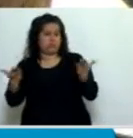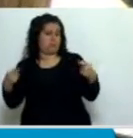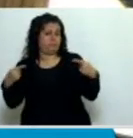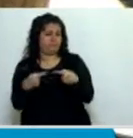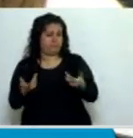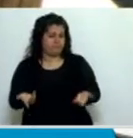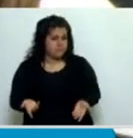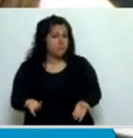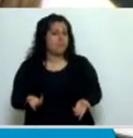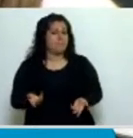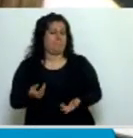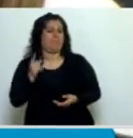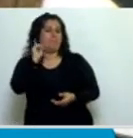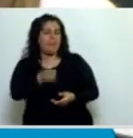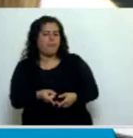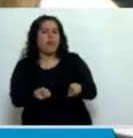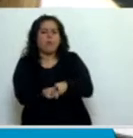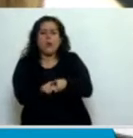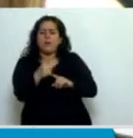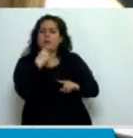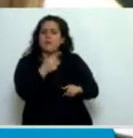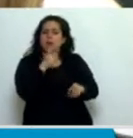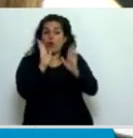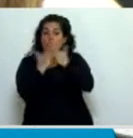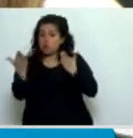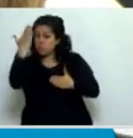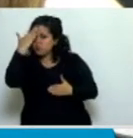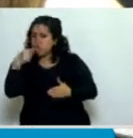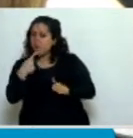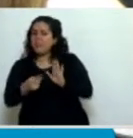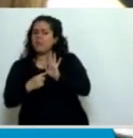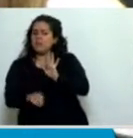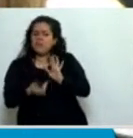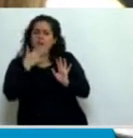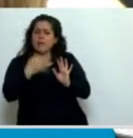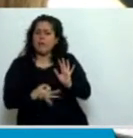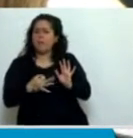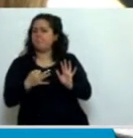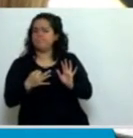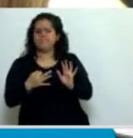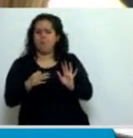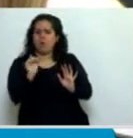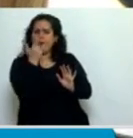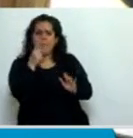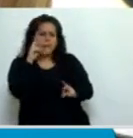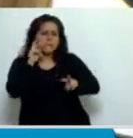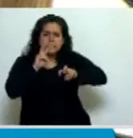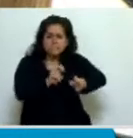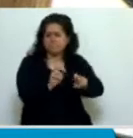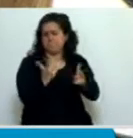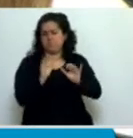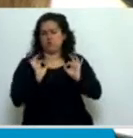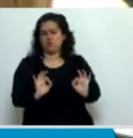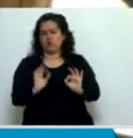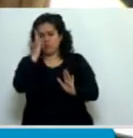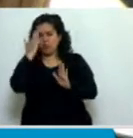Desde el punto de vista de lo que establece la Constitución prácticamente no merece ningún otro análisis. Ahora, la